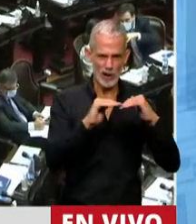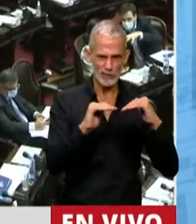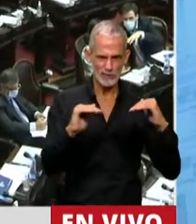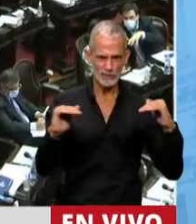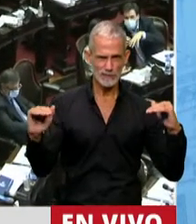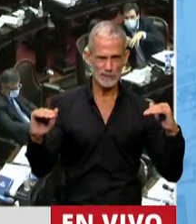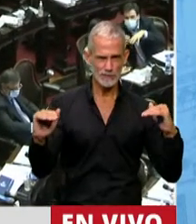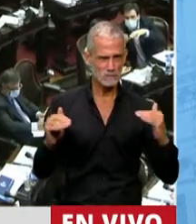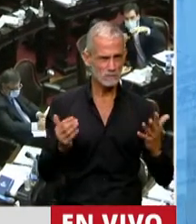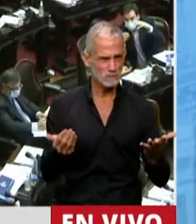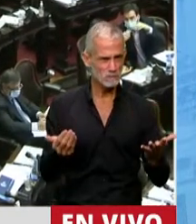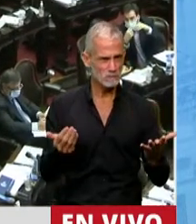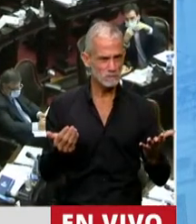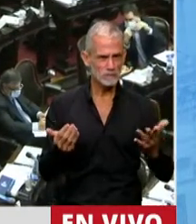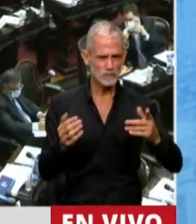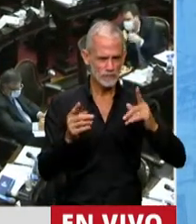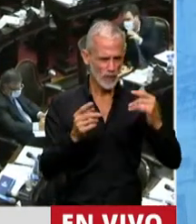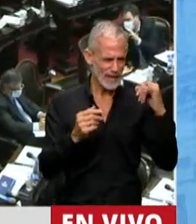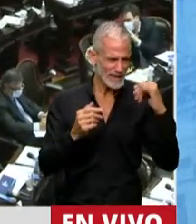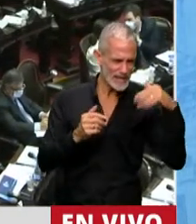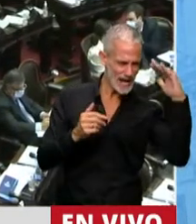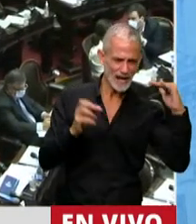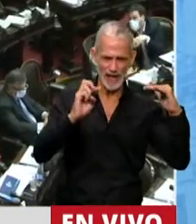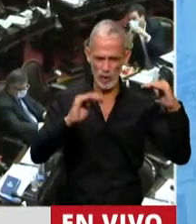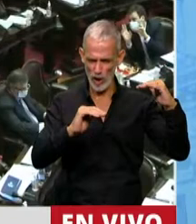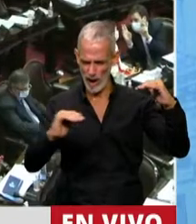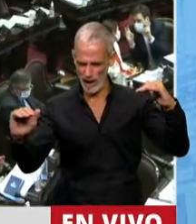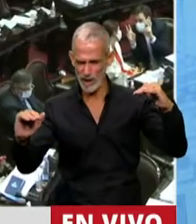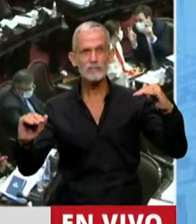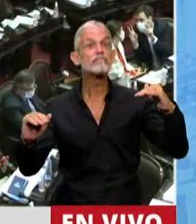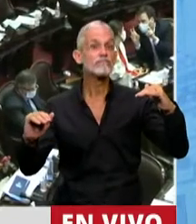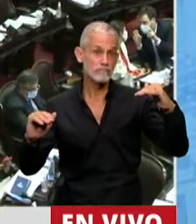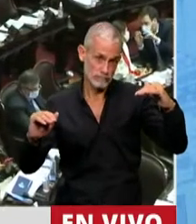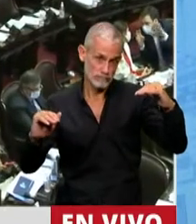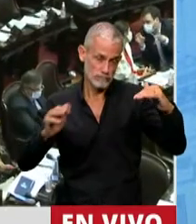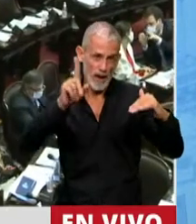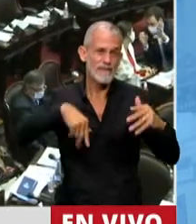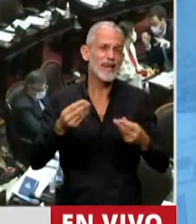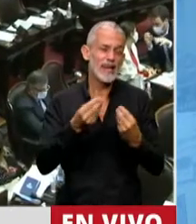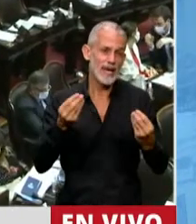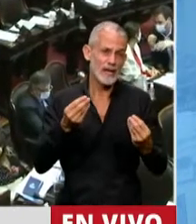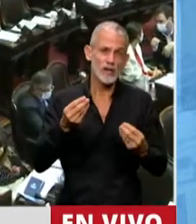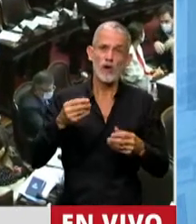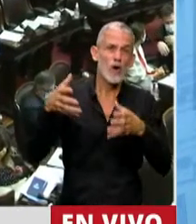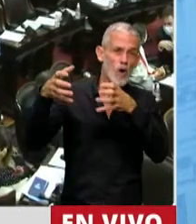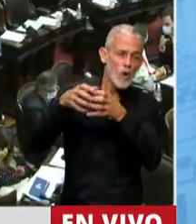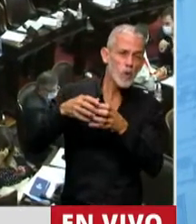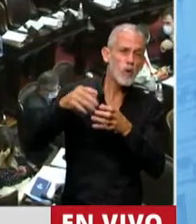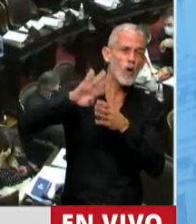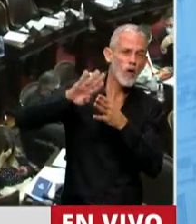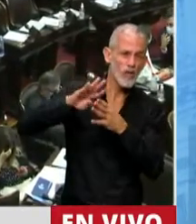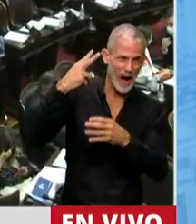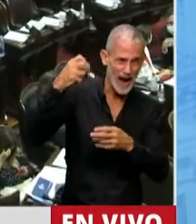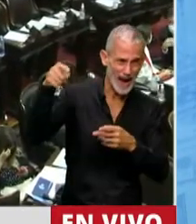planchado? La combinación de tasa de interés alta y tipo de cambio estable, básicamente lo que hizo fue que los fondos de inversión vengan, se